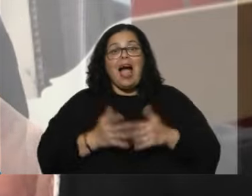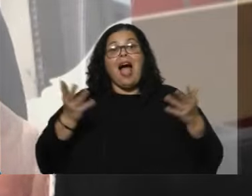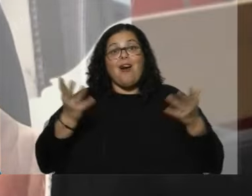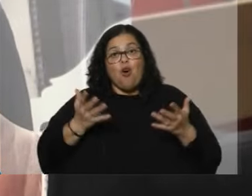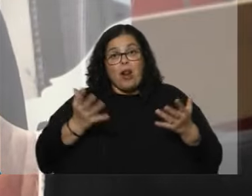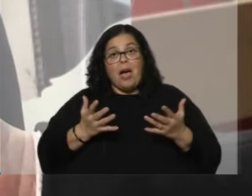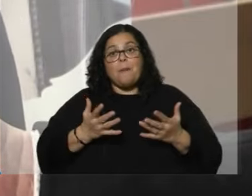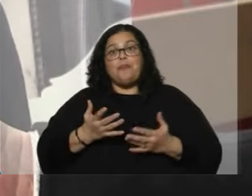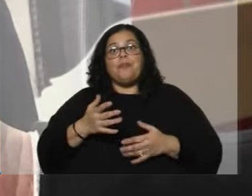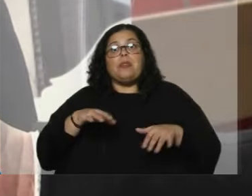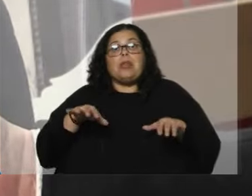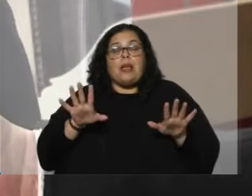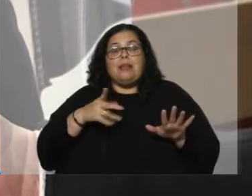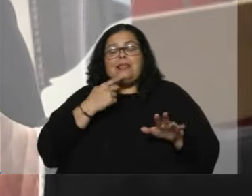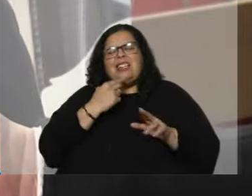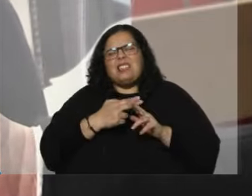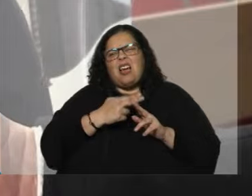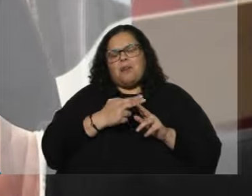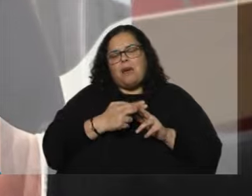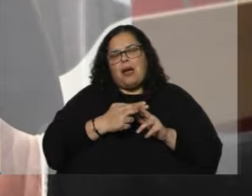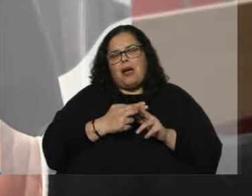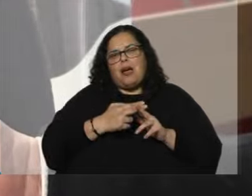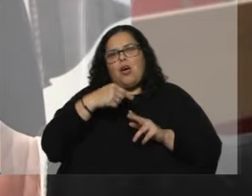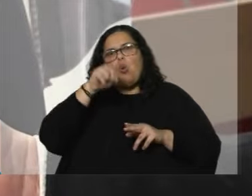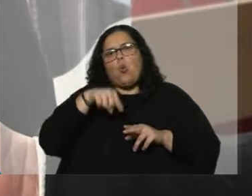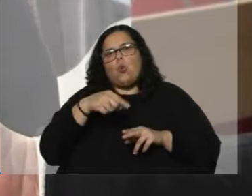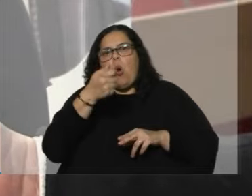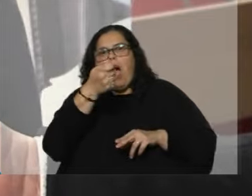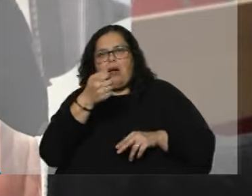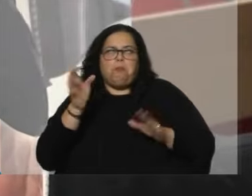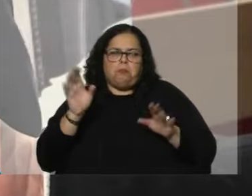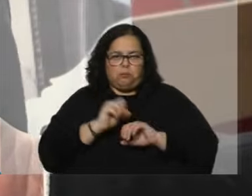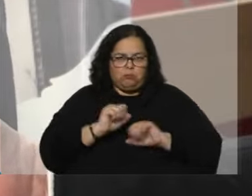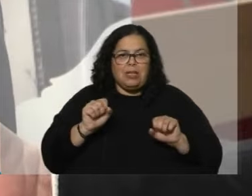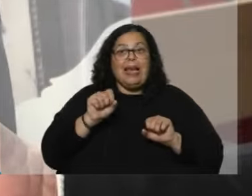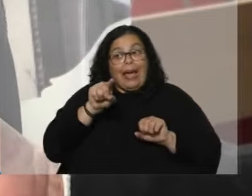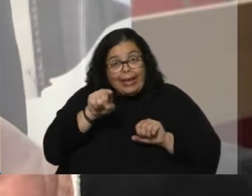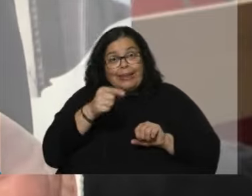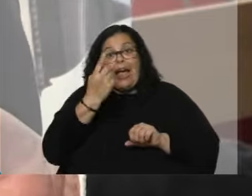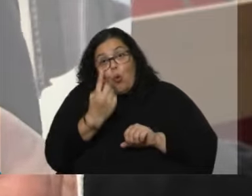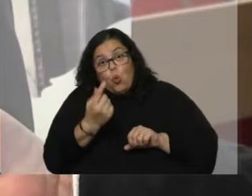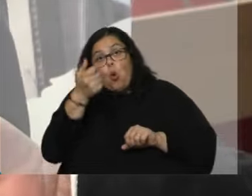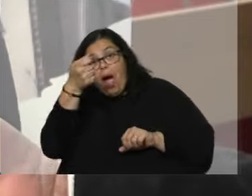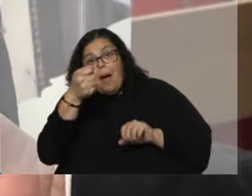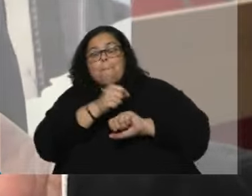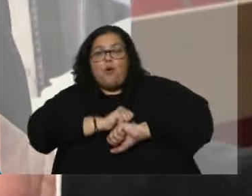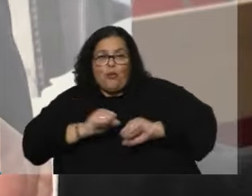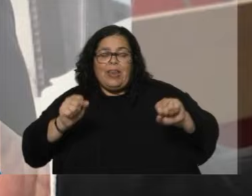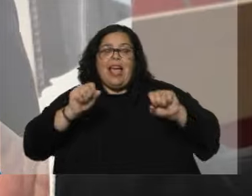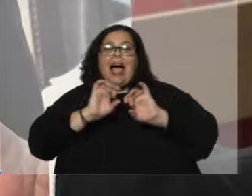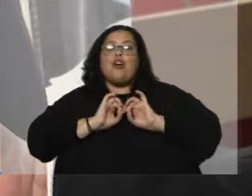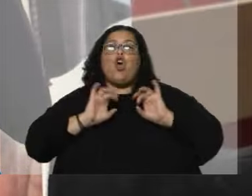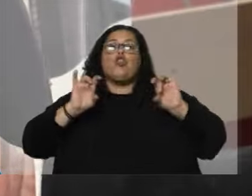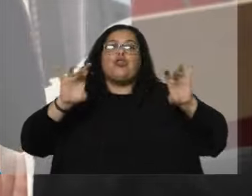llamarla linaje 1A o clado 1A, es que tendría la capacidad de contagiar mejor entre personas, cosa que no tenía